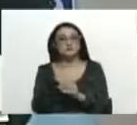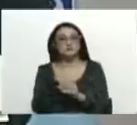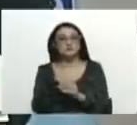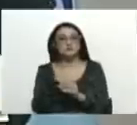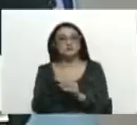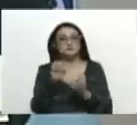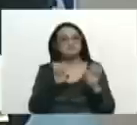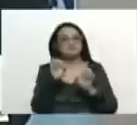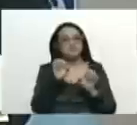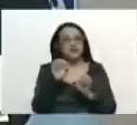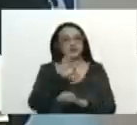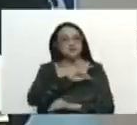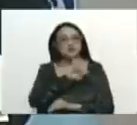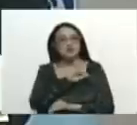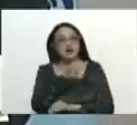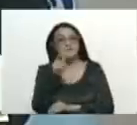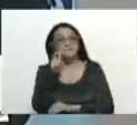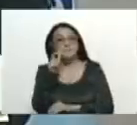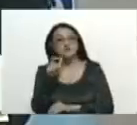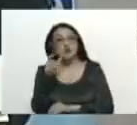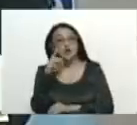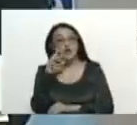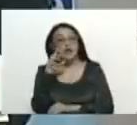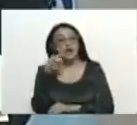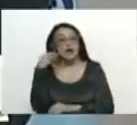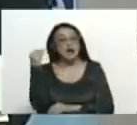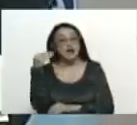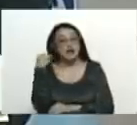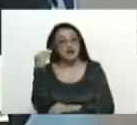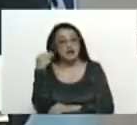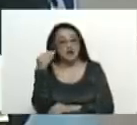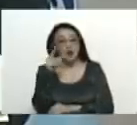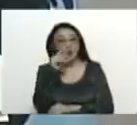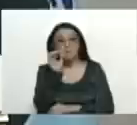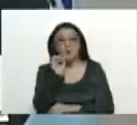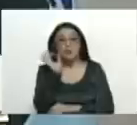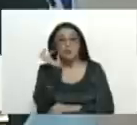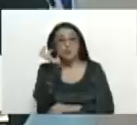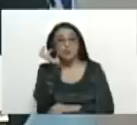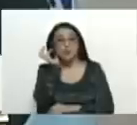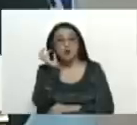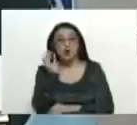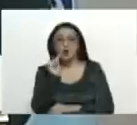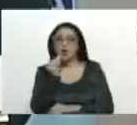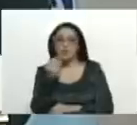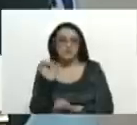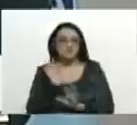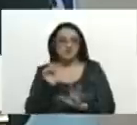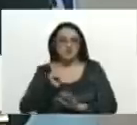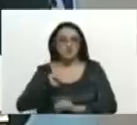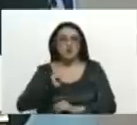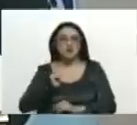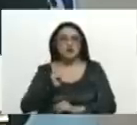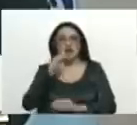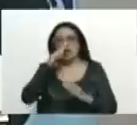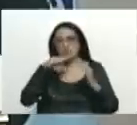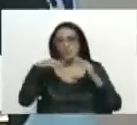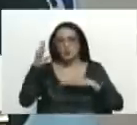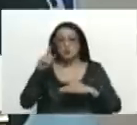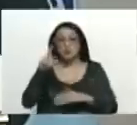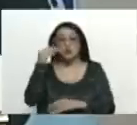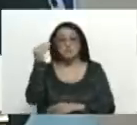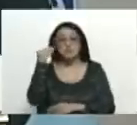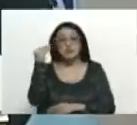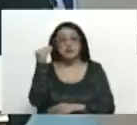persona que crea hombre o mujer joven etcétera adulto mayor que